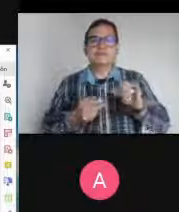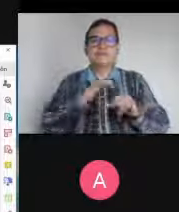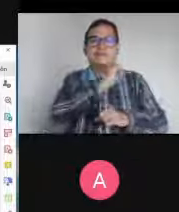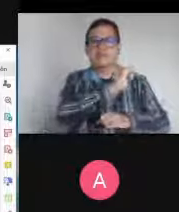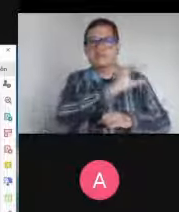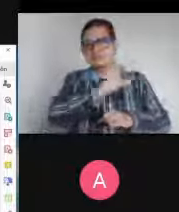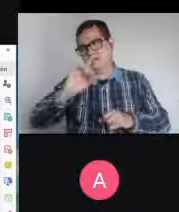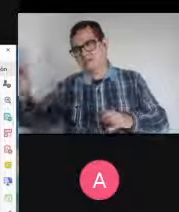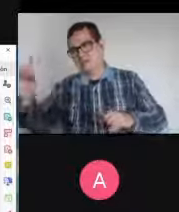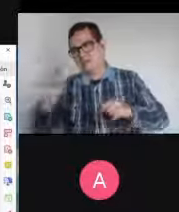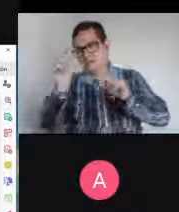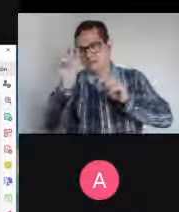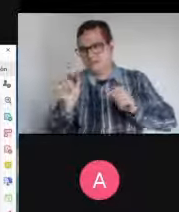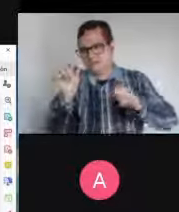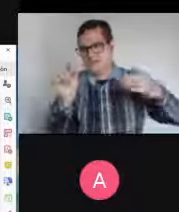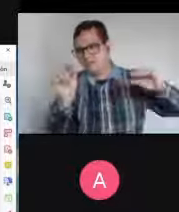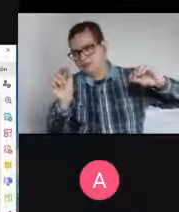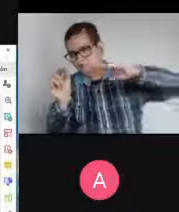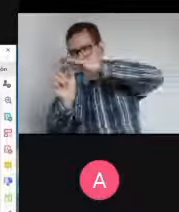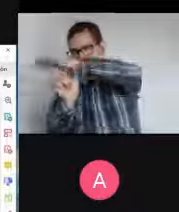izquierda a derecha.